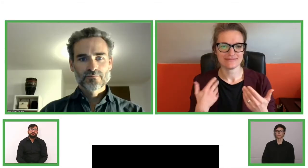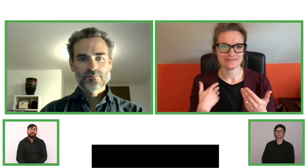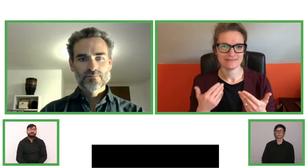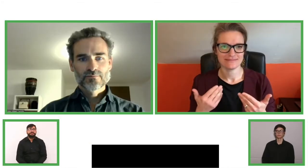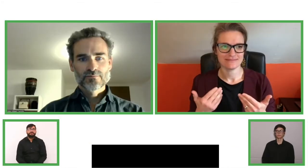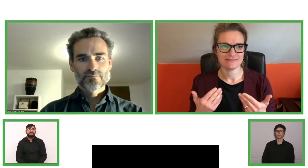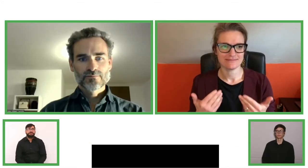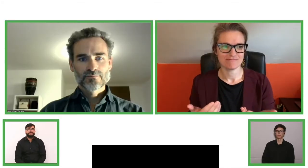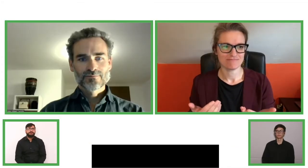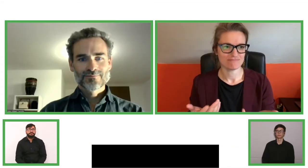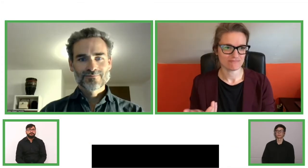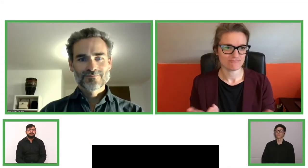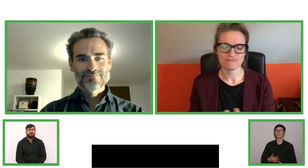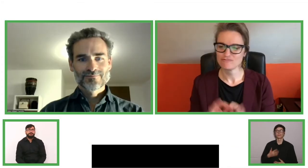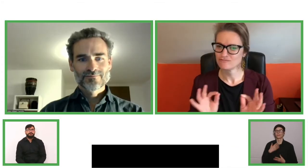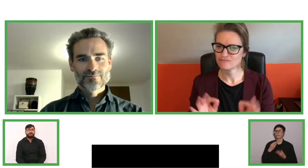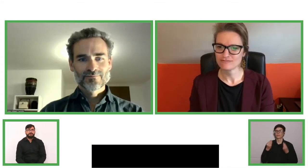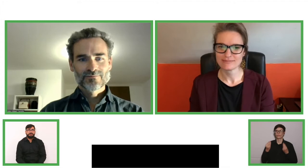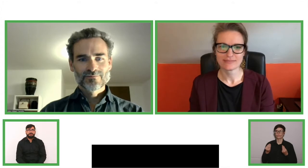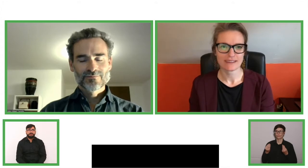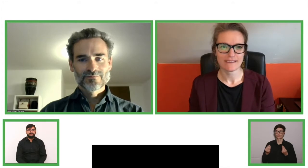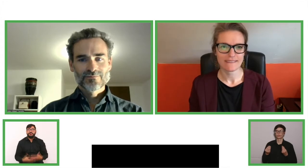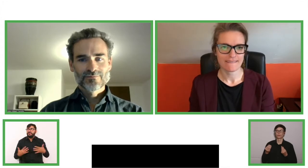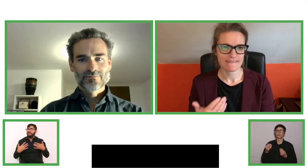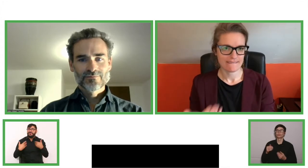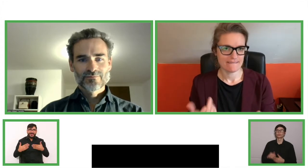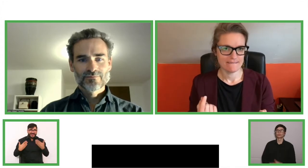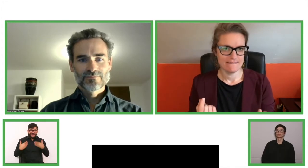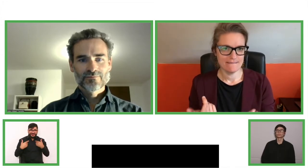Wonderful. Estupendo.